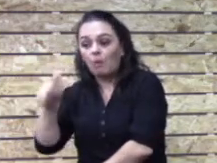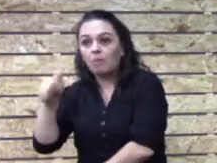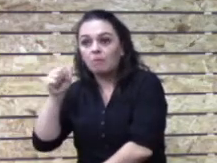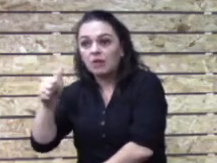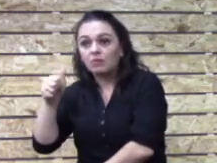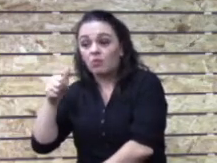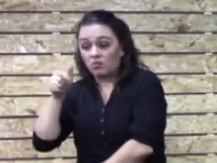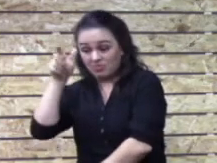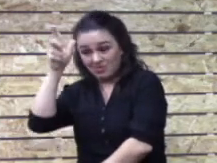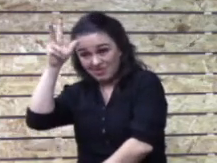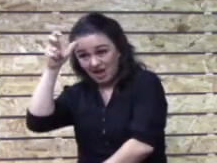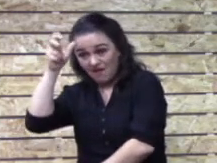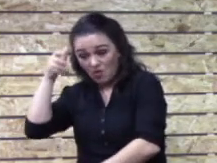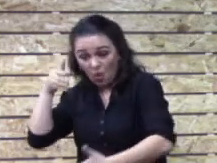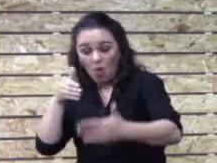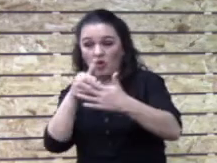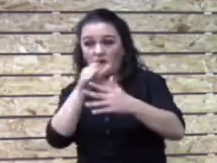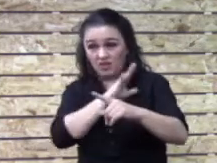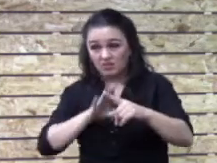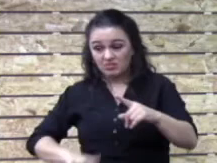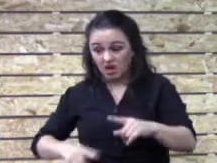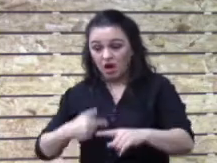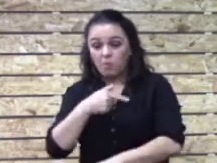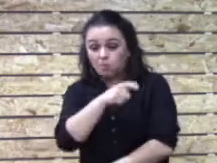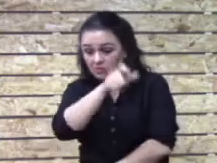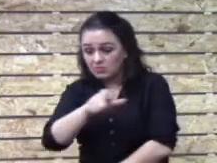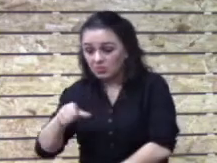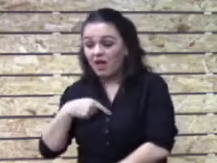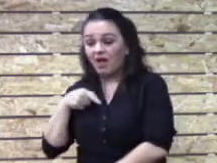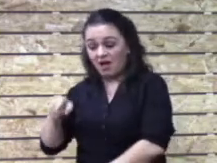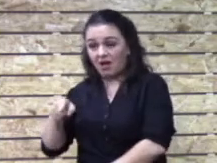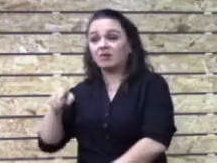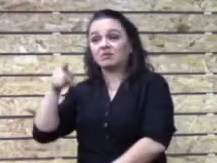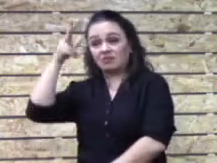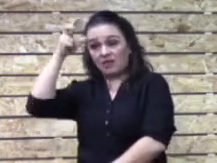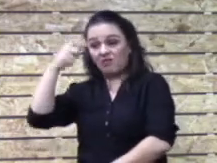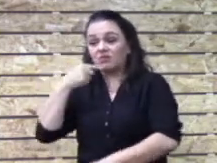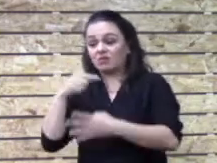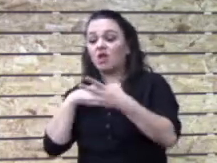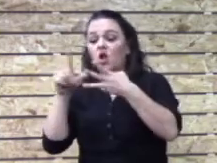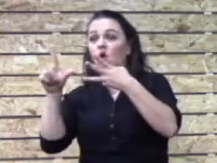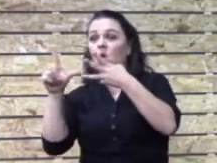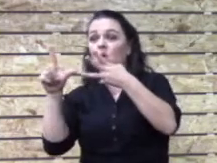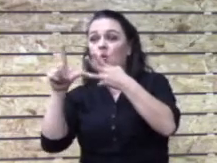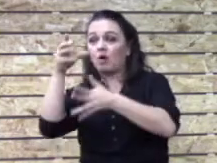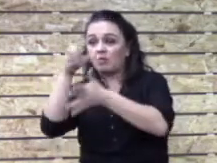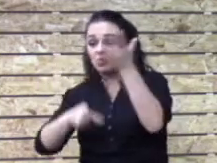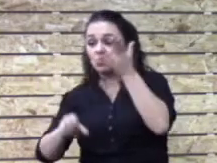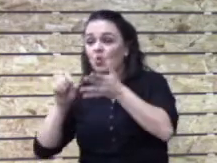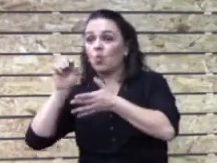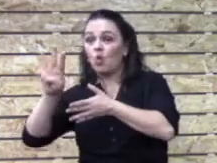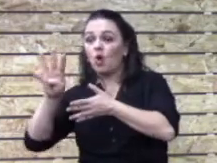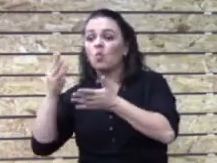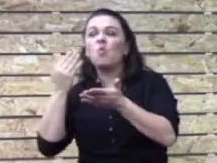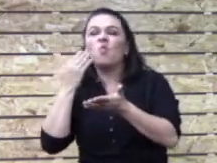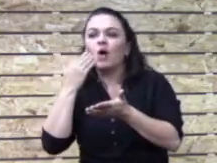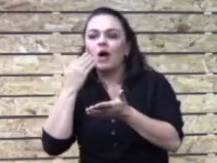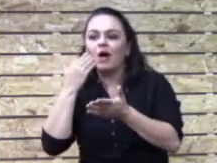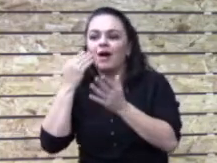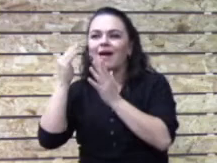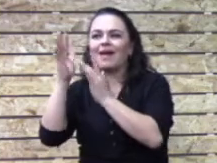cristianos. Satanás cita este salmo en Lucas capítulo 4 en la tentación de Jesús.